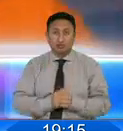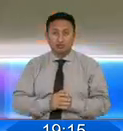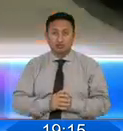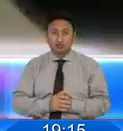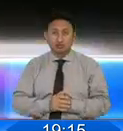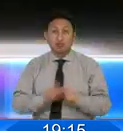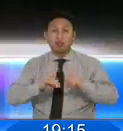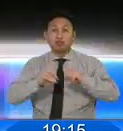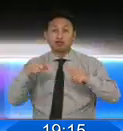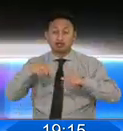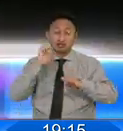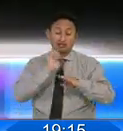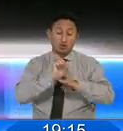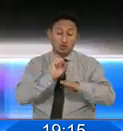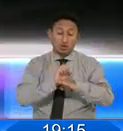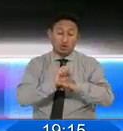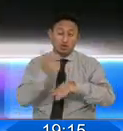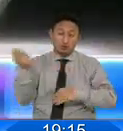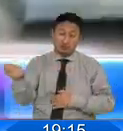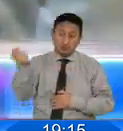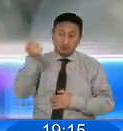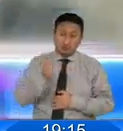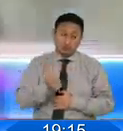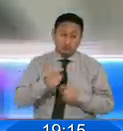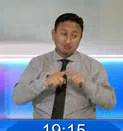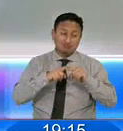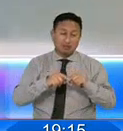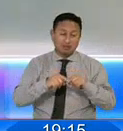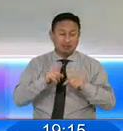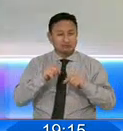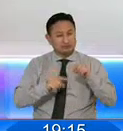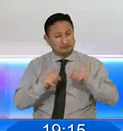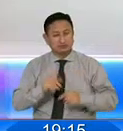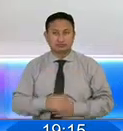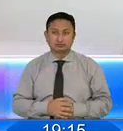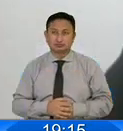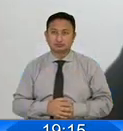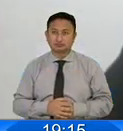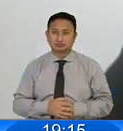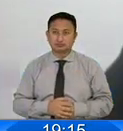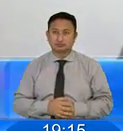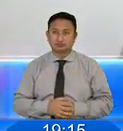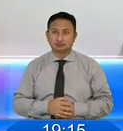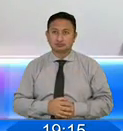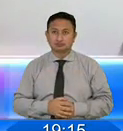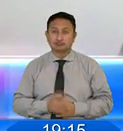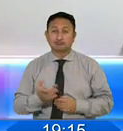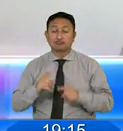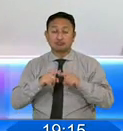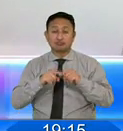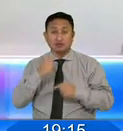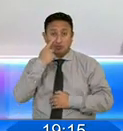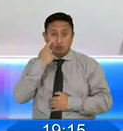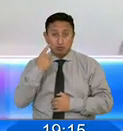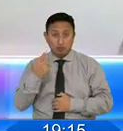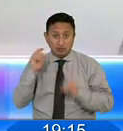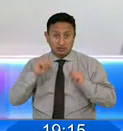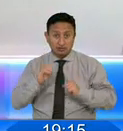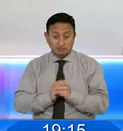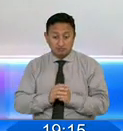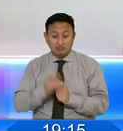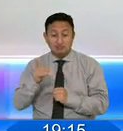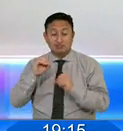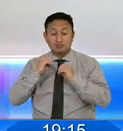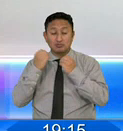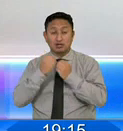pronta para el país y la región dependen de ciertos factores depende de los resultados de las pruebas de emprende de la aprobación de